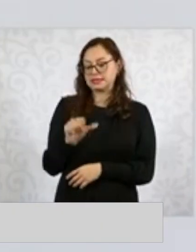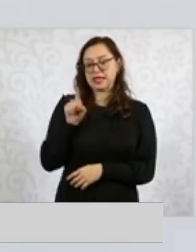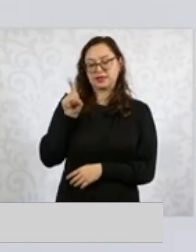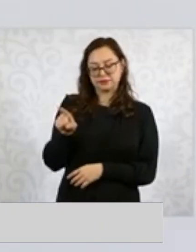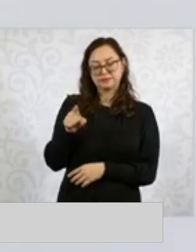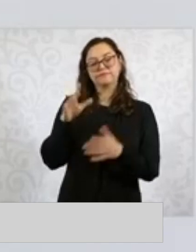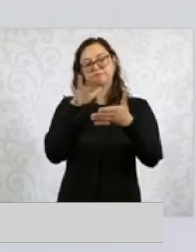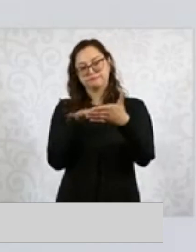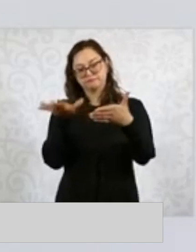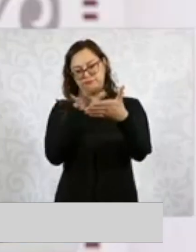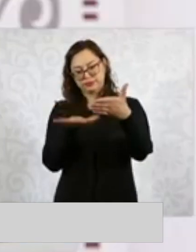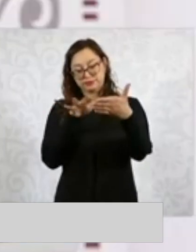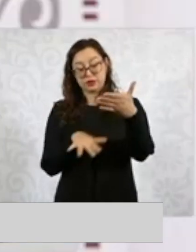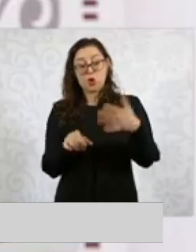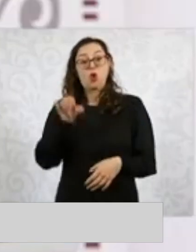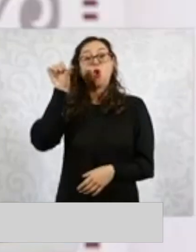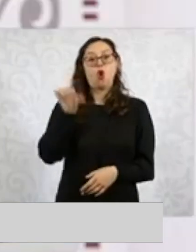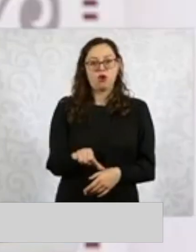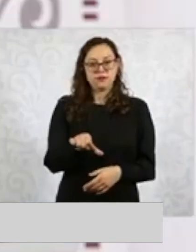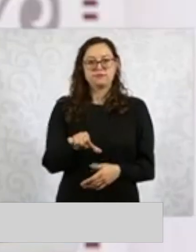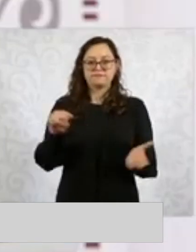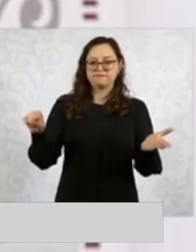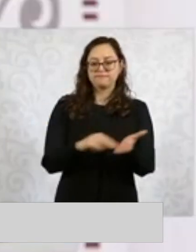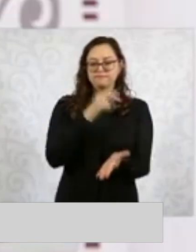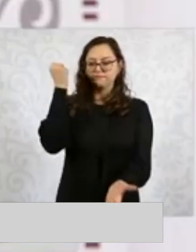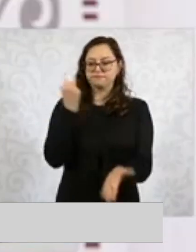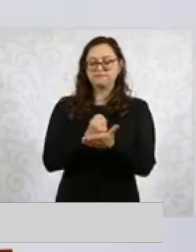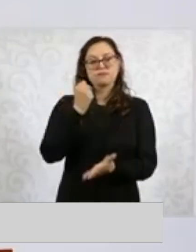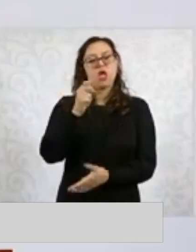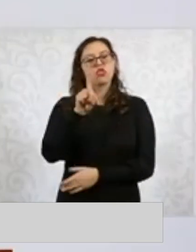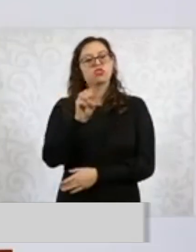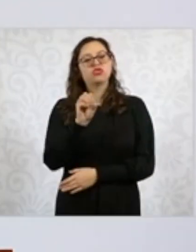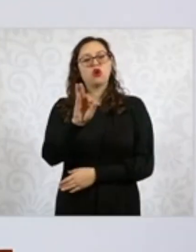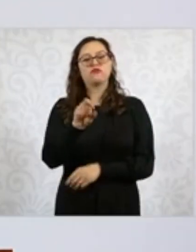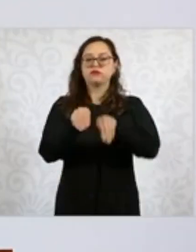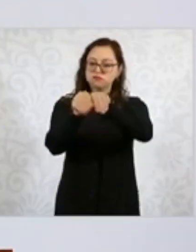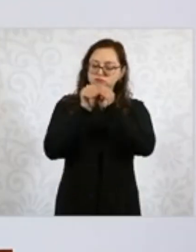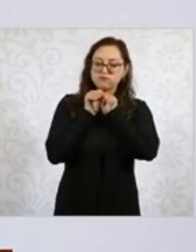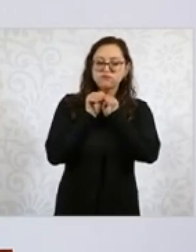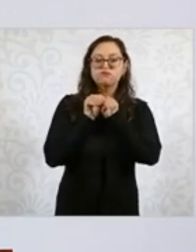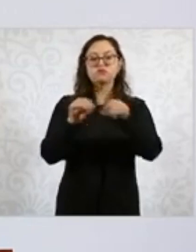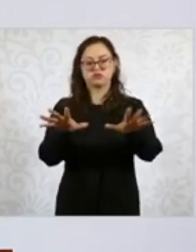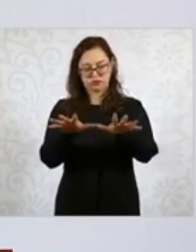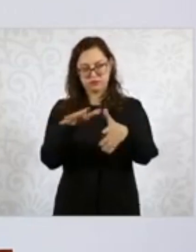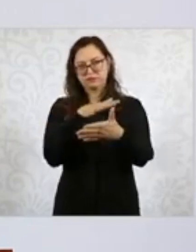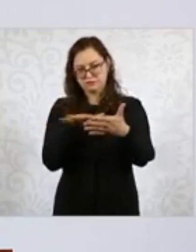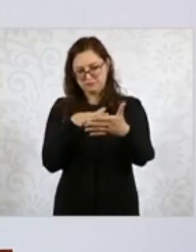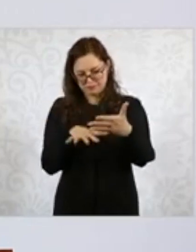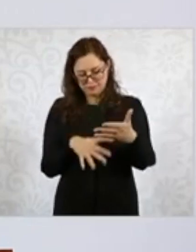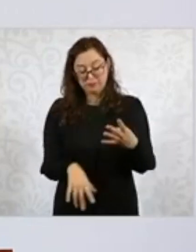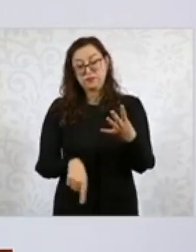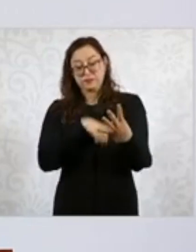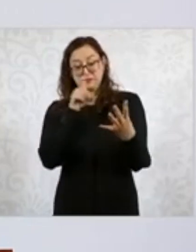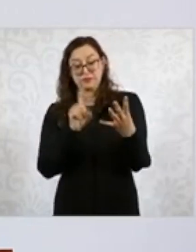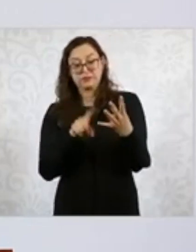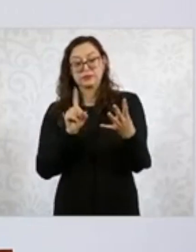próximo martes, martes 8 de octubre, va a presentar su estrategia en materia de seguridad y también informó que un representante de la